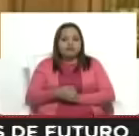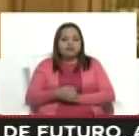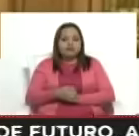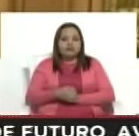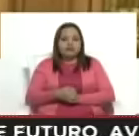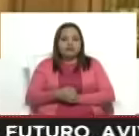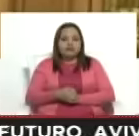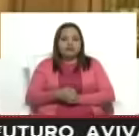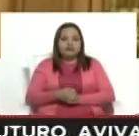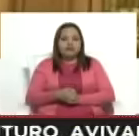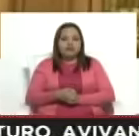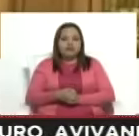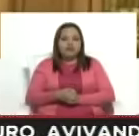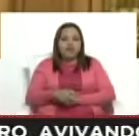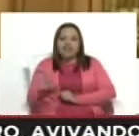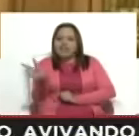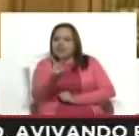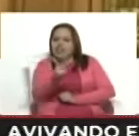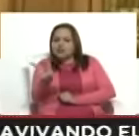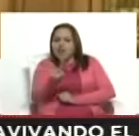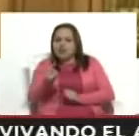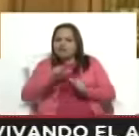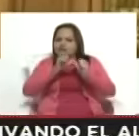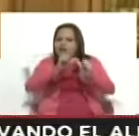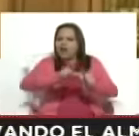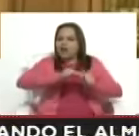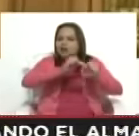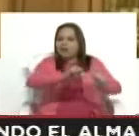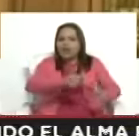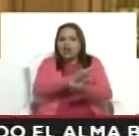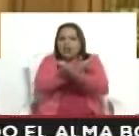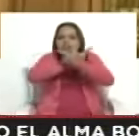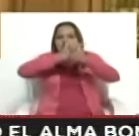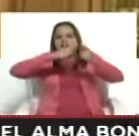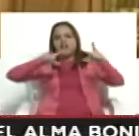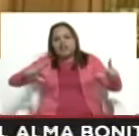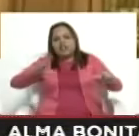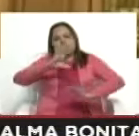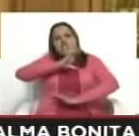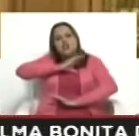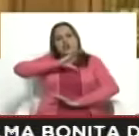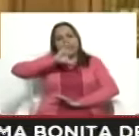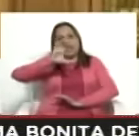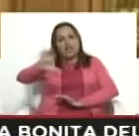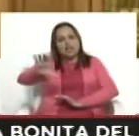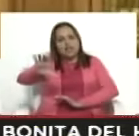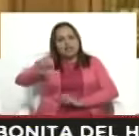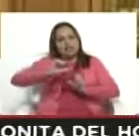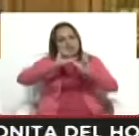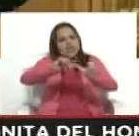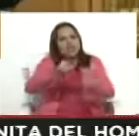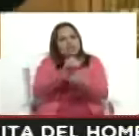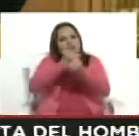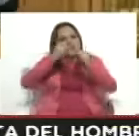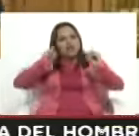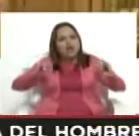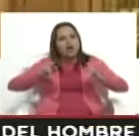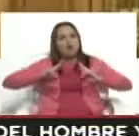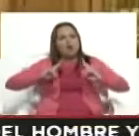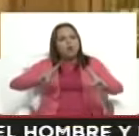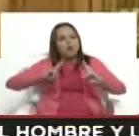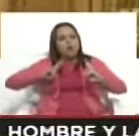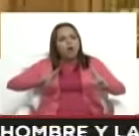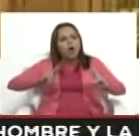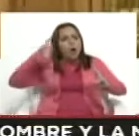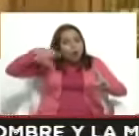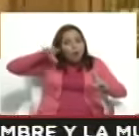por que Venezuela siga siendo libre, siga siendo soberana y siga siendo independiente. Ojalá las grandes